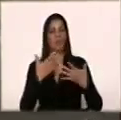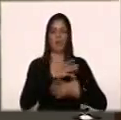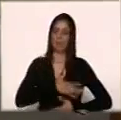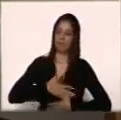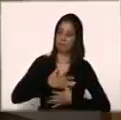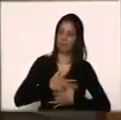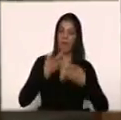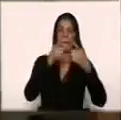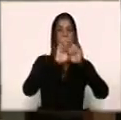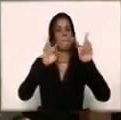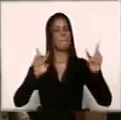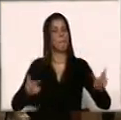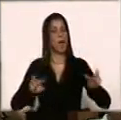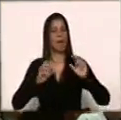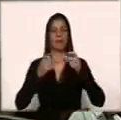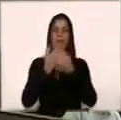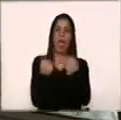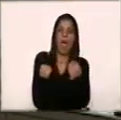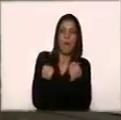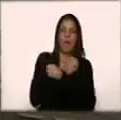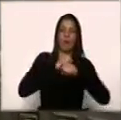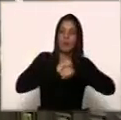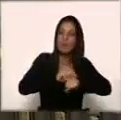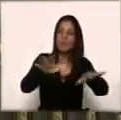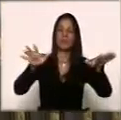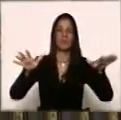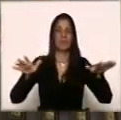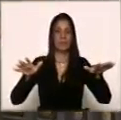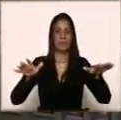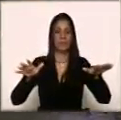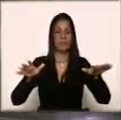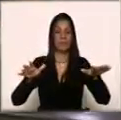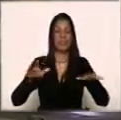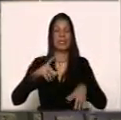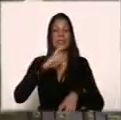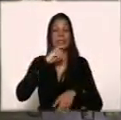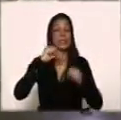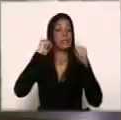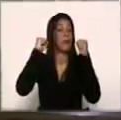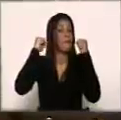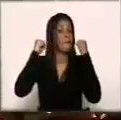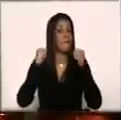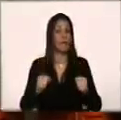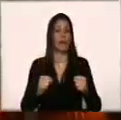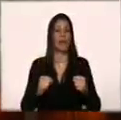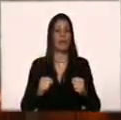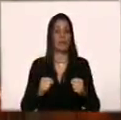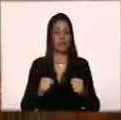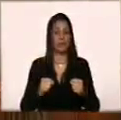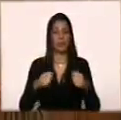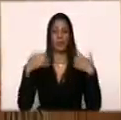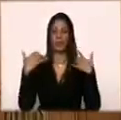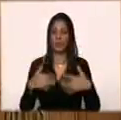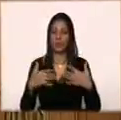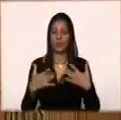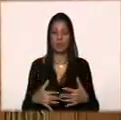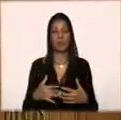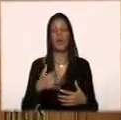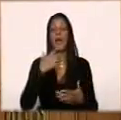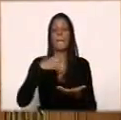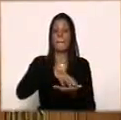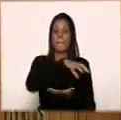de paz y de amor. Esto no ha sido fácil, camarada. A nivel nacional